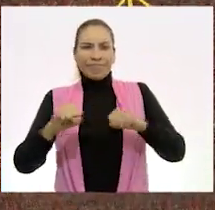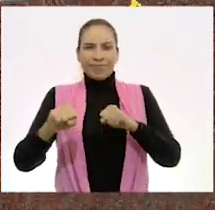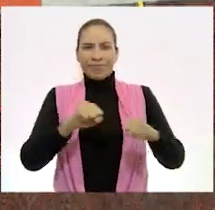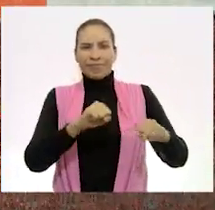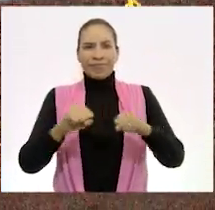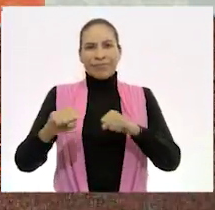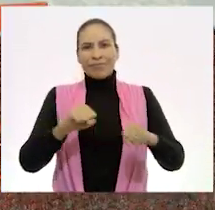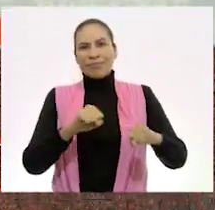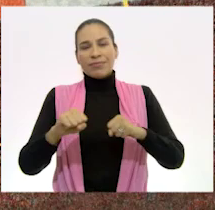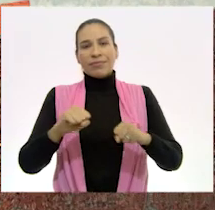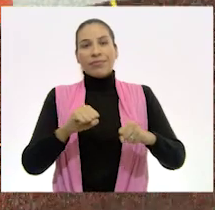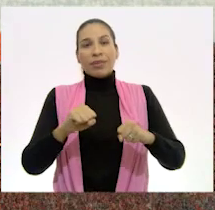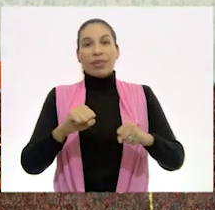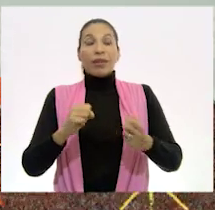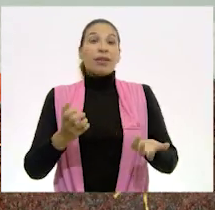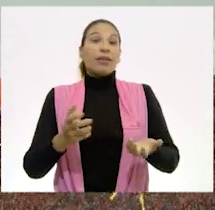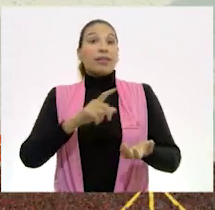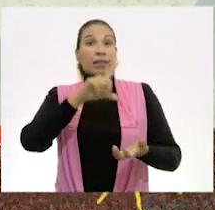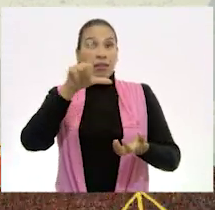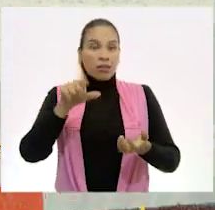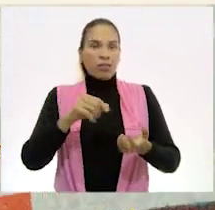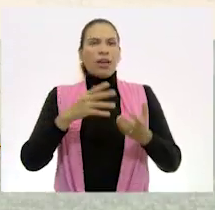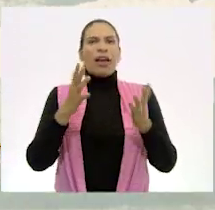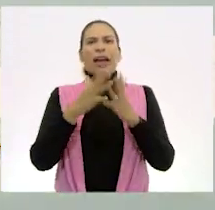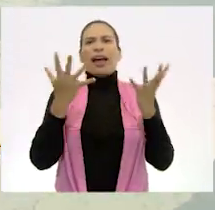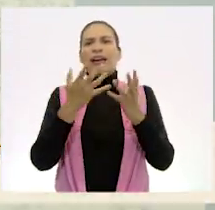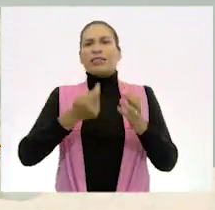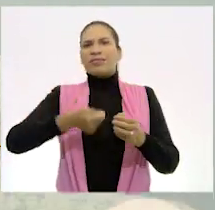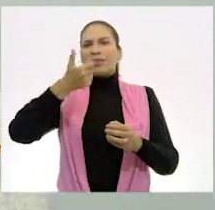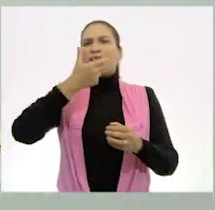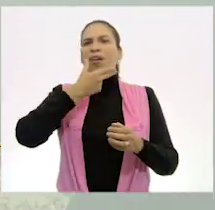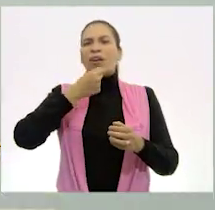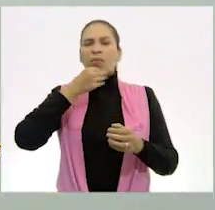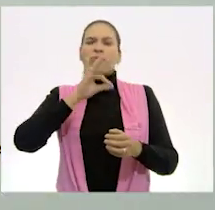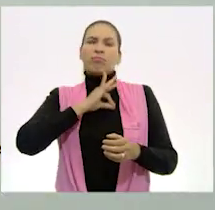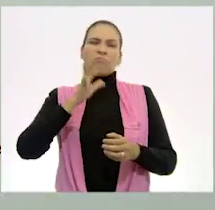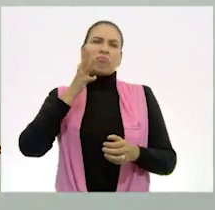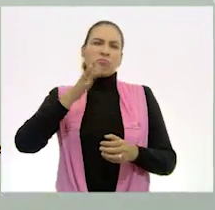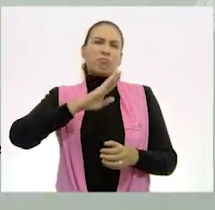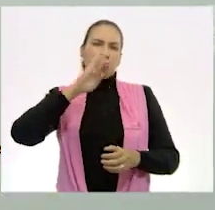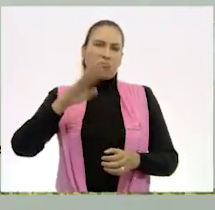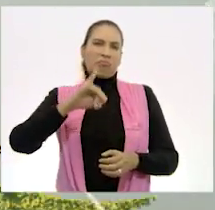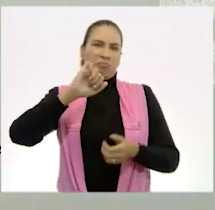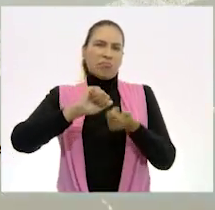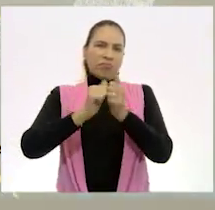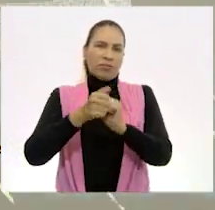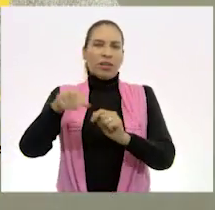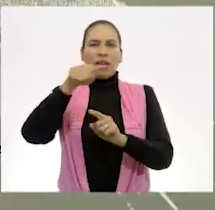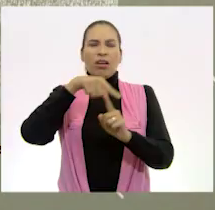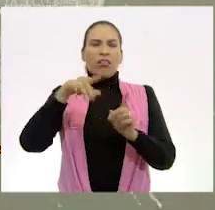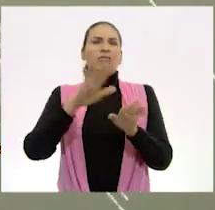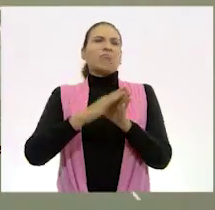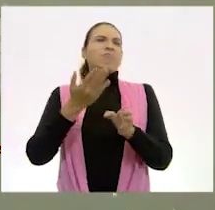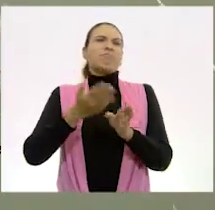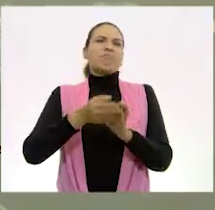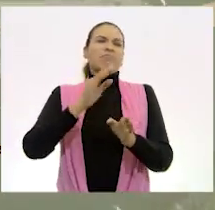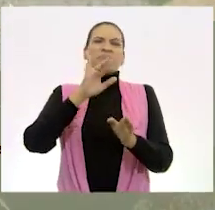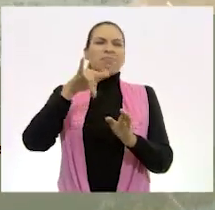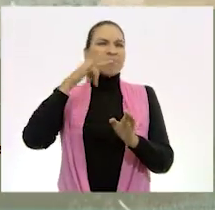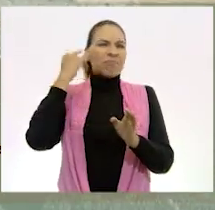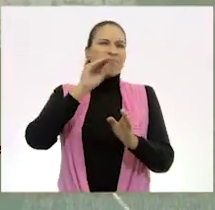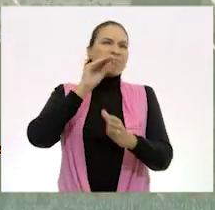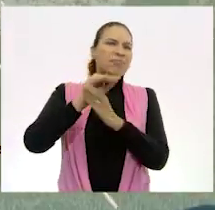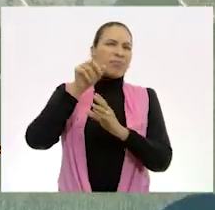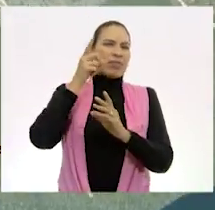hini yukel. Y llora el que me lee, y niña san cristianujo, macho en ni cristianujo, incha